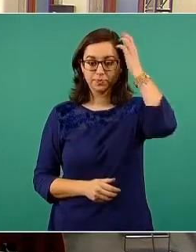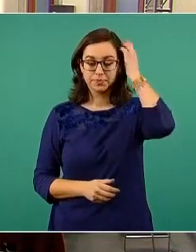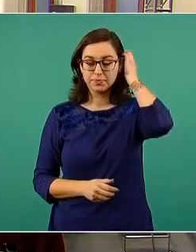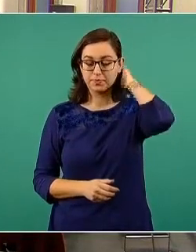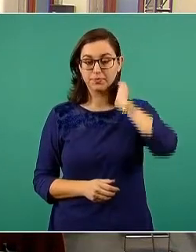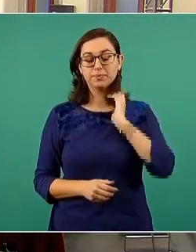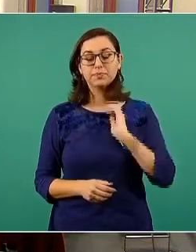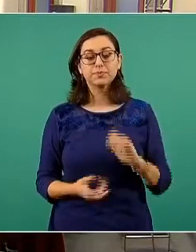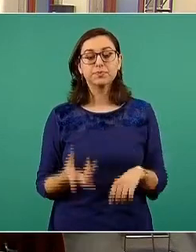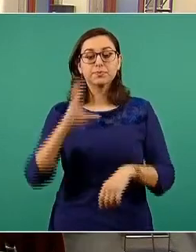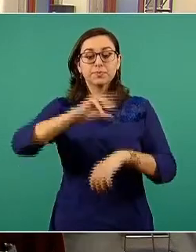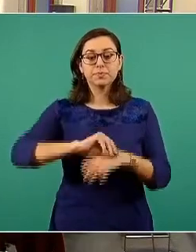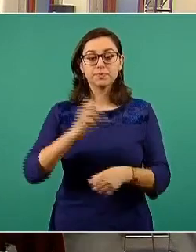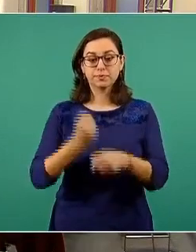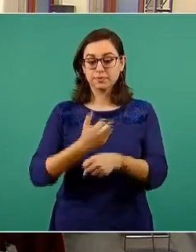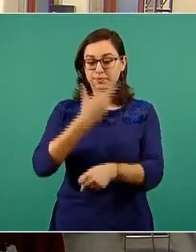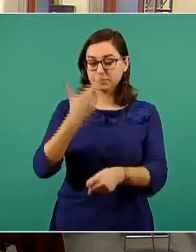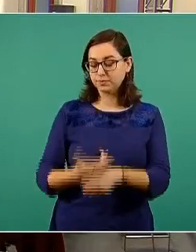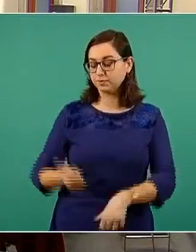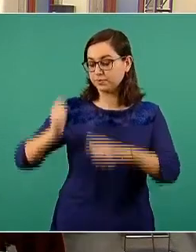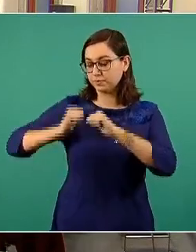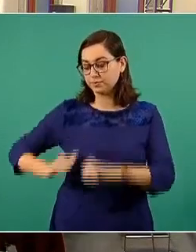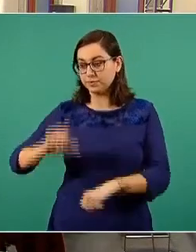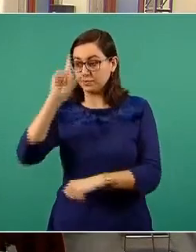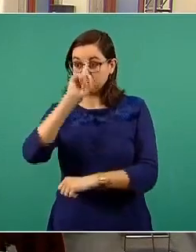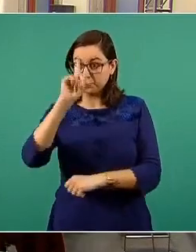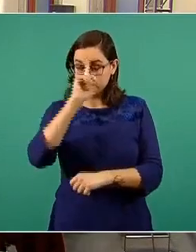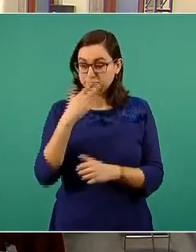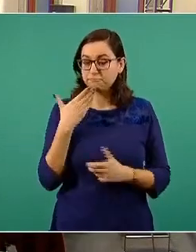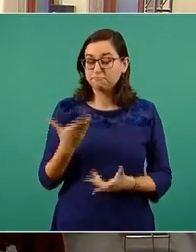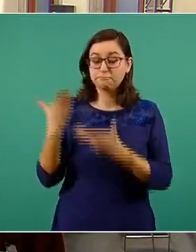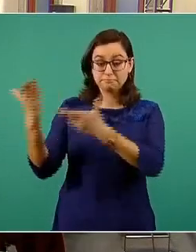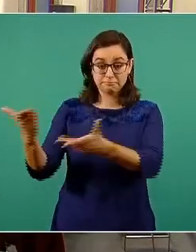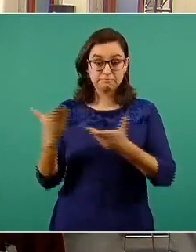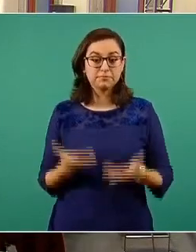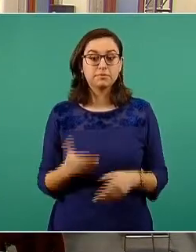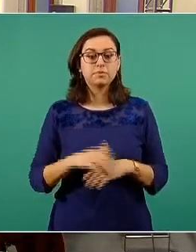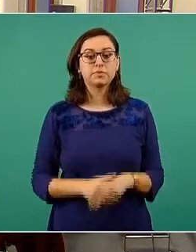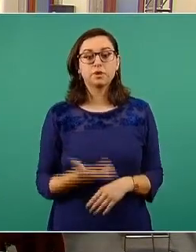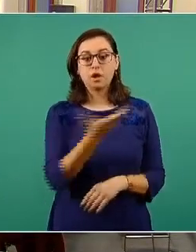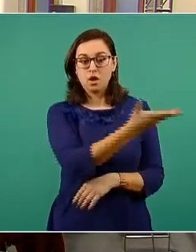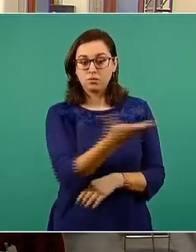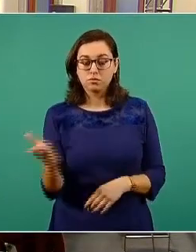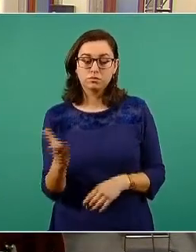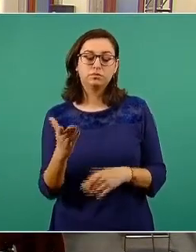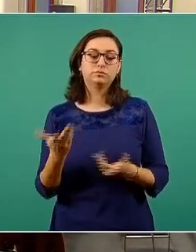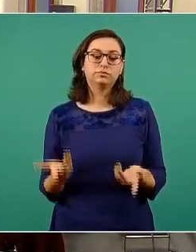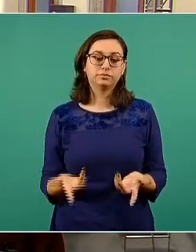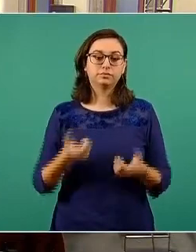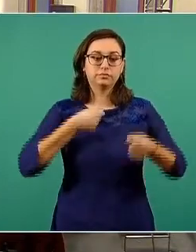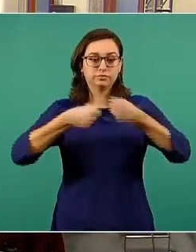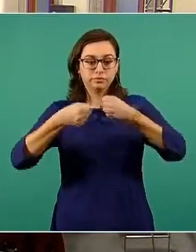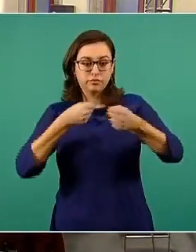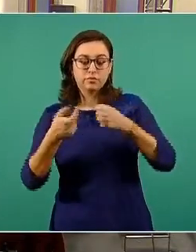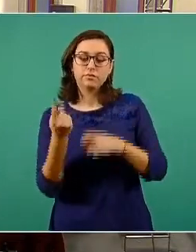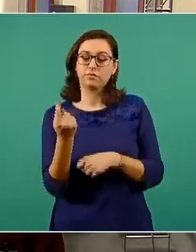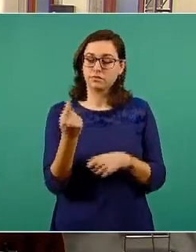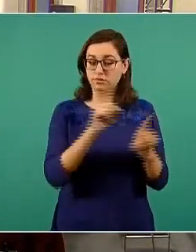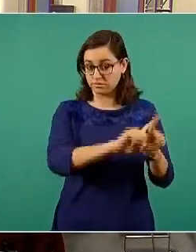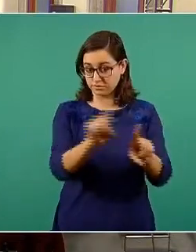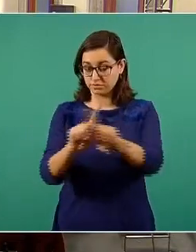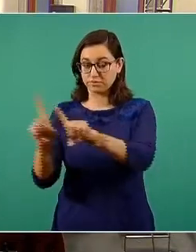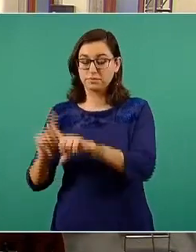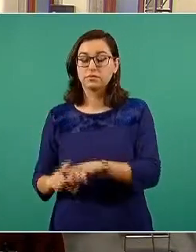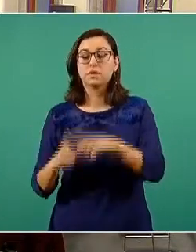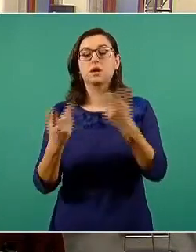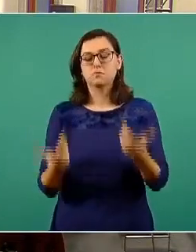señor subsecretario, ministra, asesora, bienvenidas también. Un saludo a los representantes de los medios de comunicación aquí presentes y a